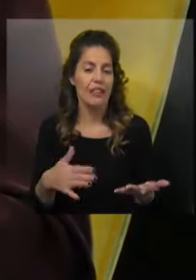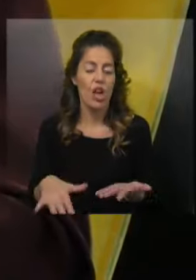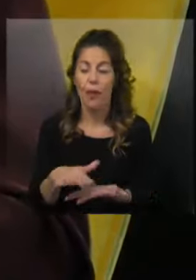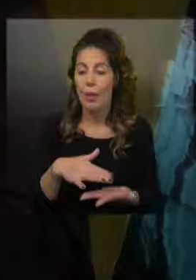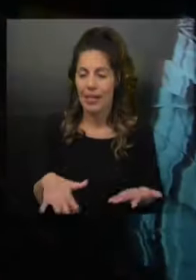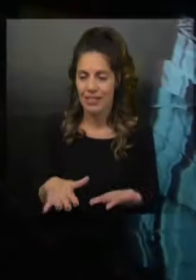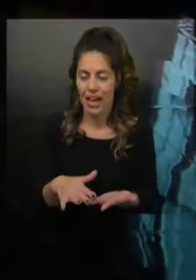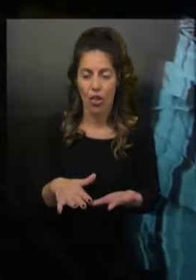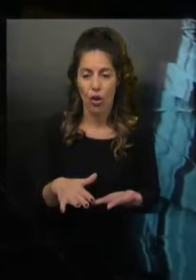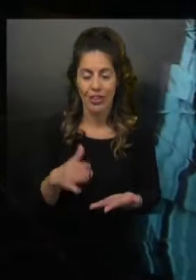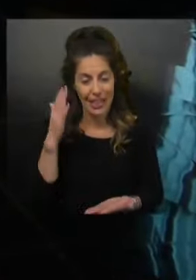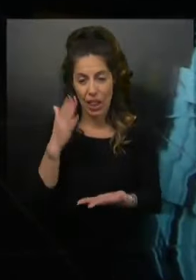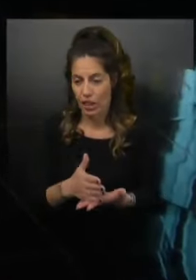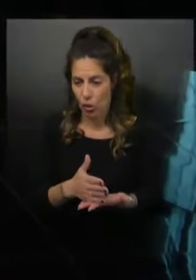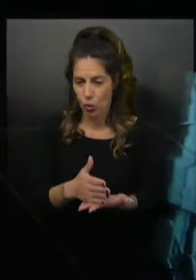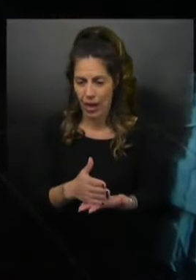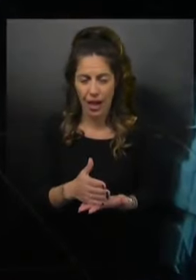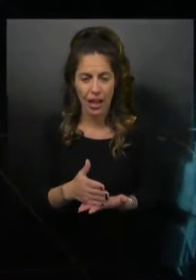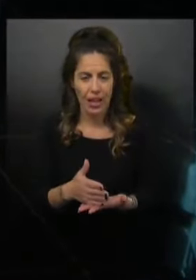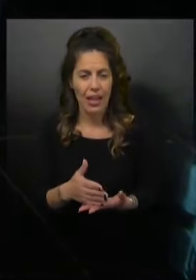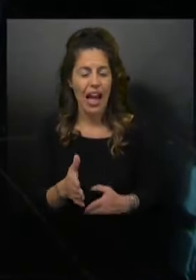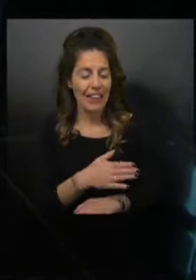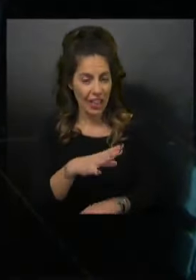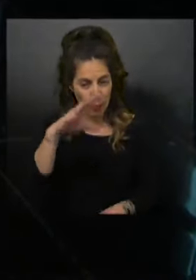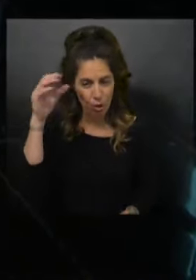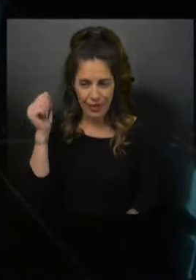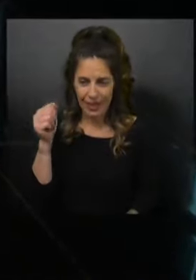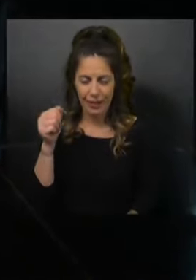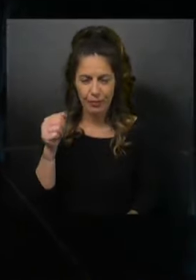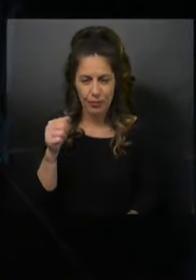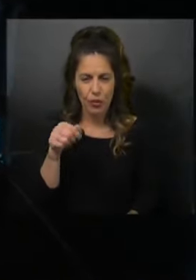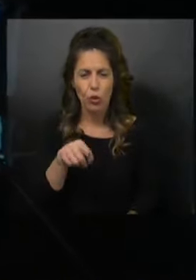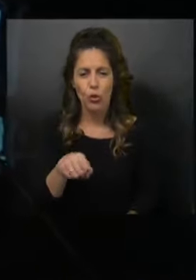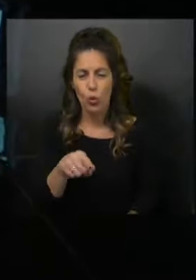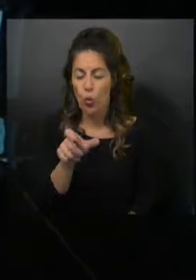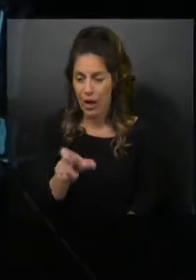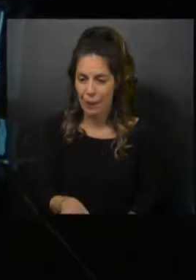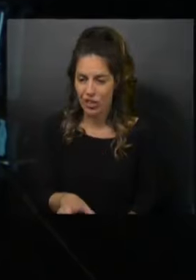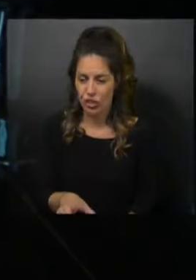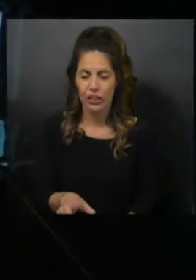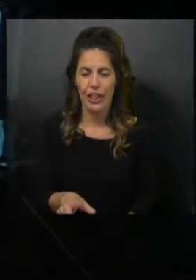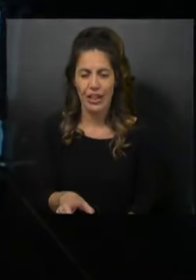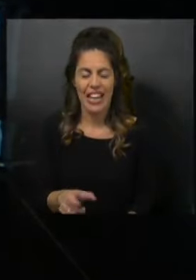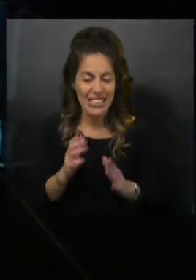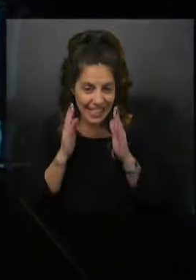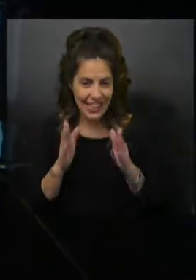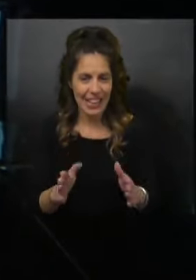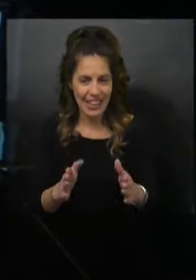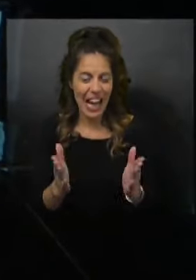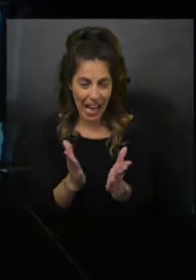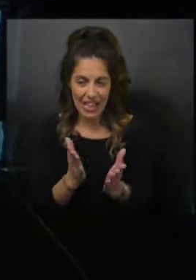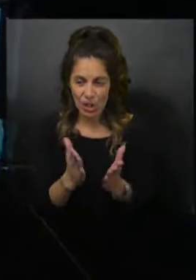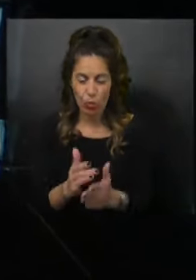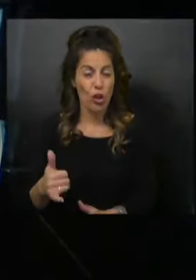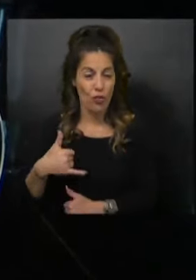pasado lo que había sido la dictadura y Y antes que me olvide tú sos una persona que se dedica al estudio de las